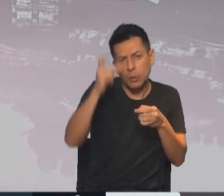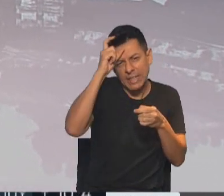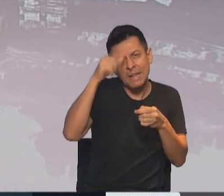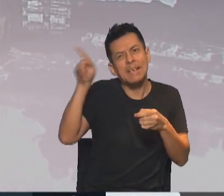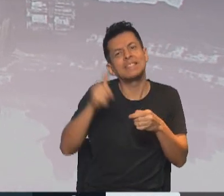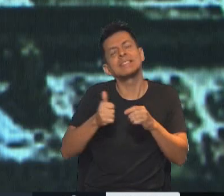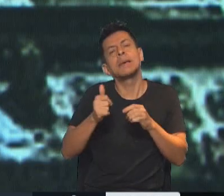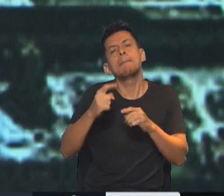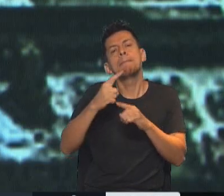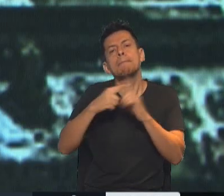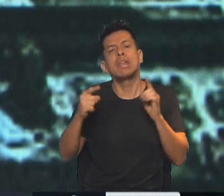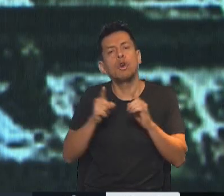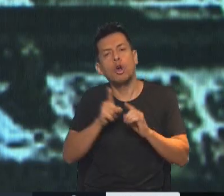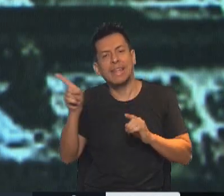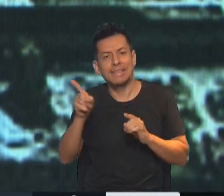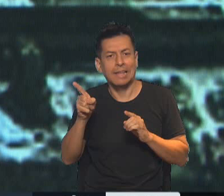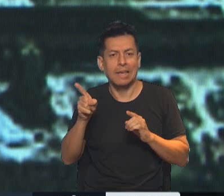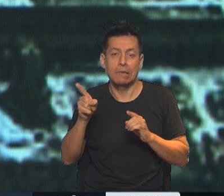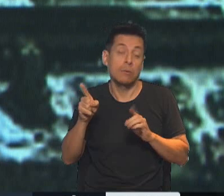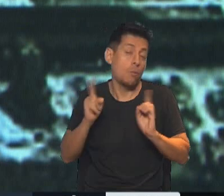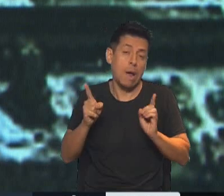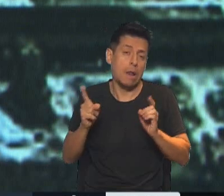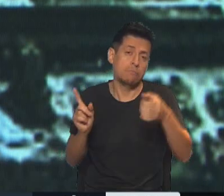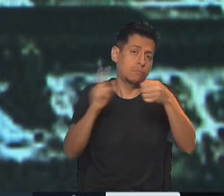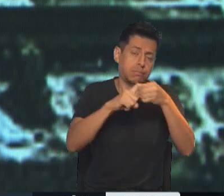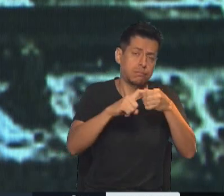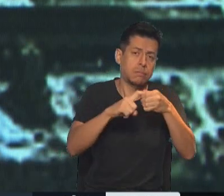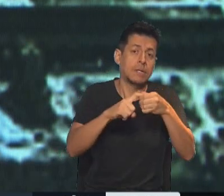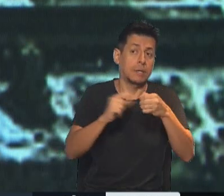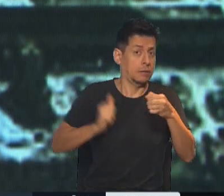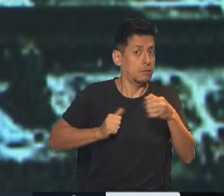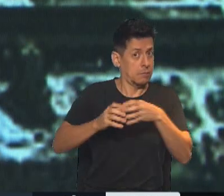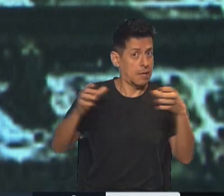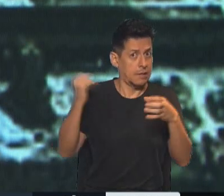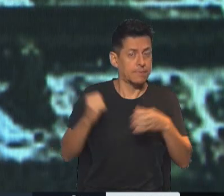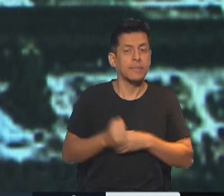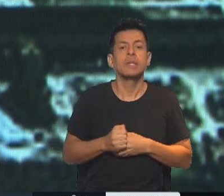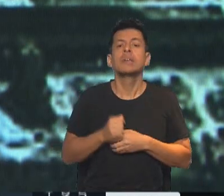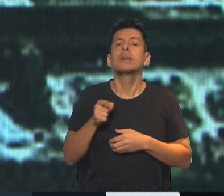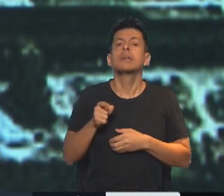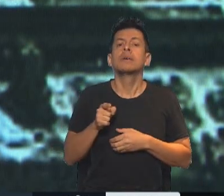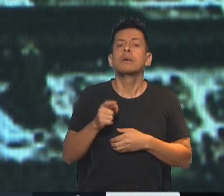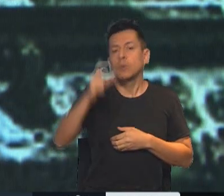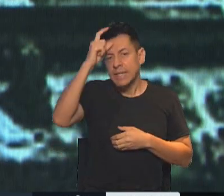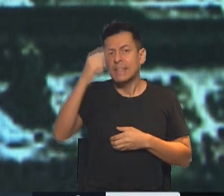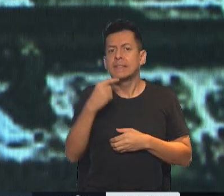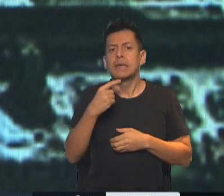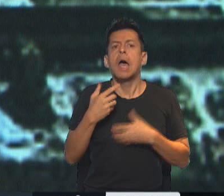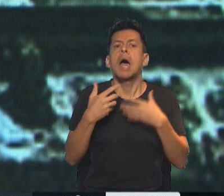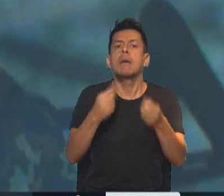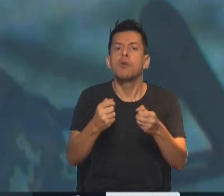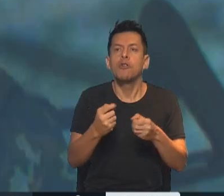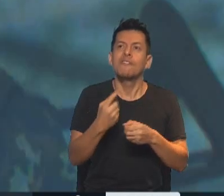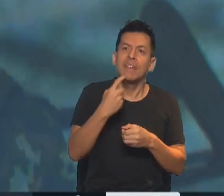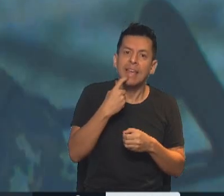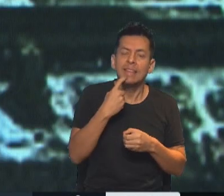medio oriente bueno es uno de los ejércitos más importantes del mundo bueno turquía dijo no voy a apoyar el ingreso de finlandia la otan y